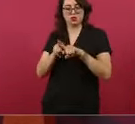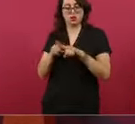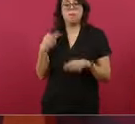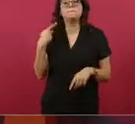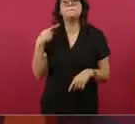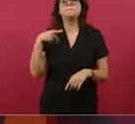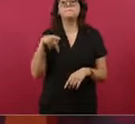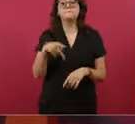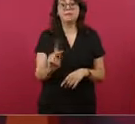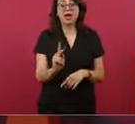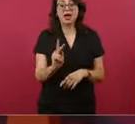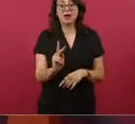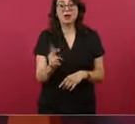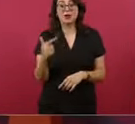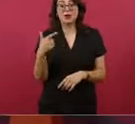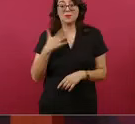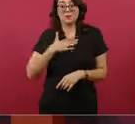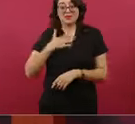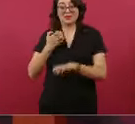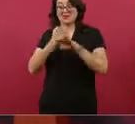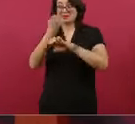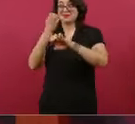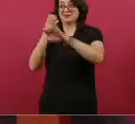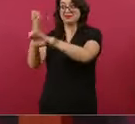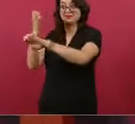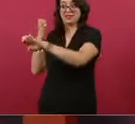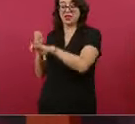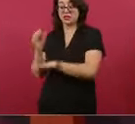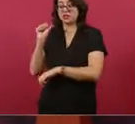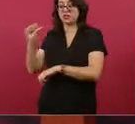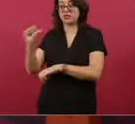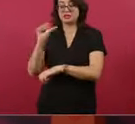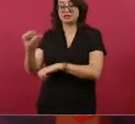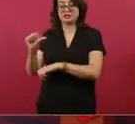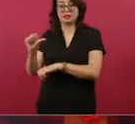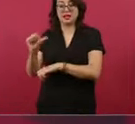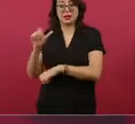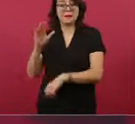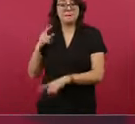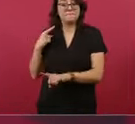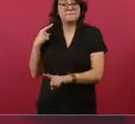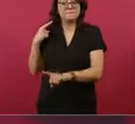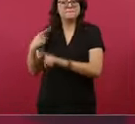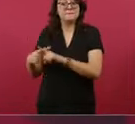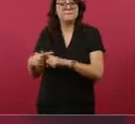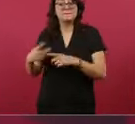grandes. Ah, pero un fervor